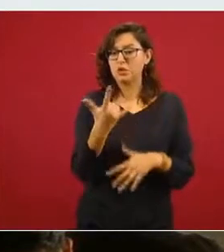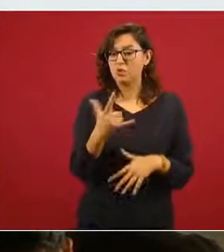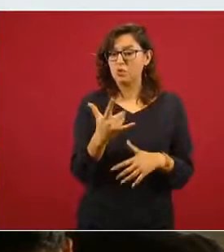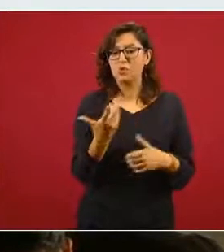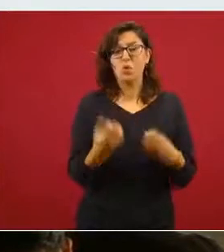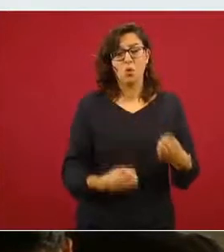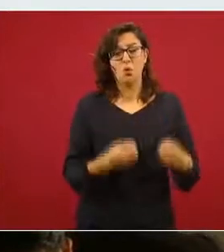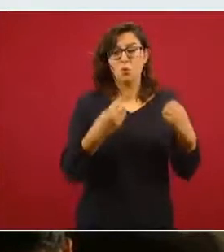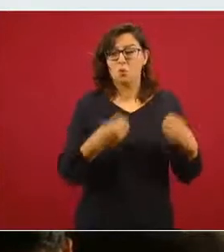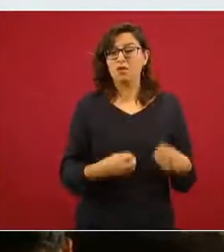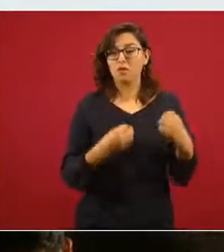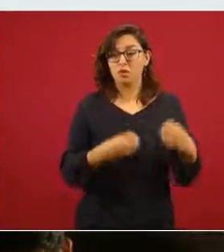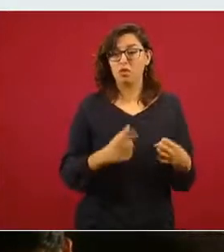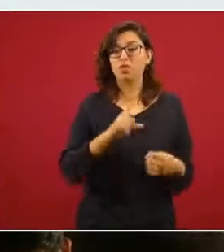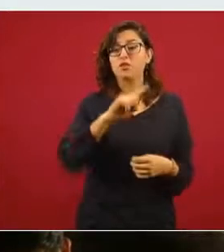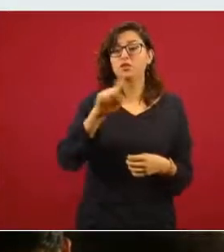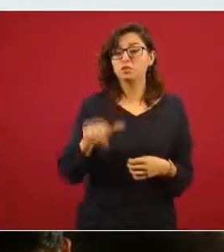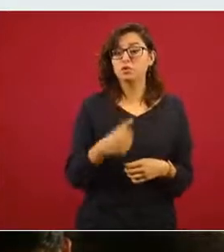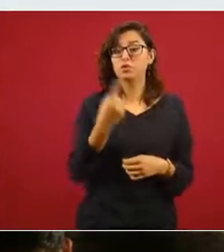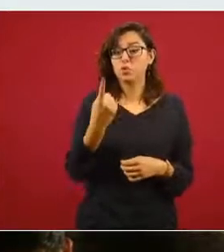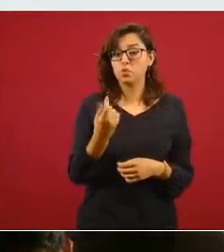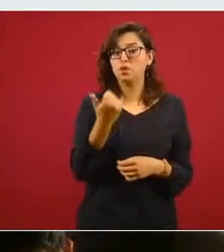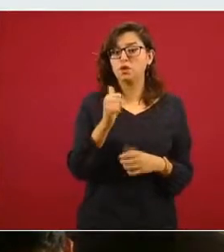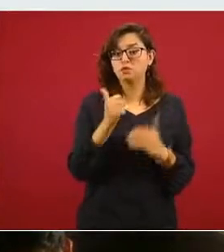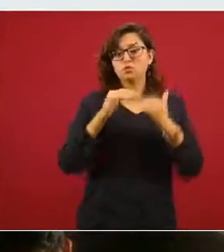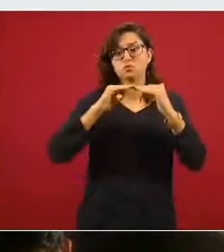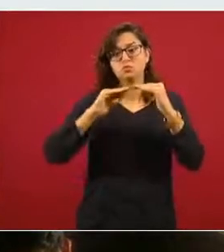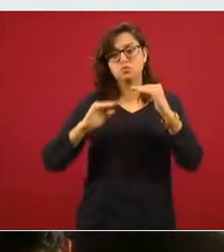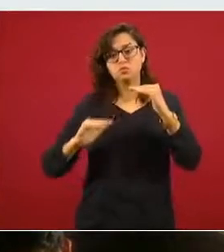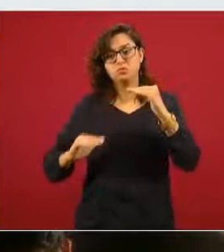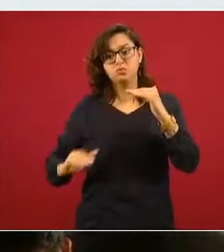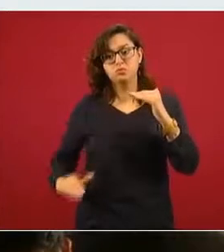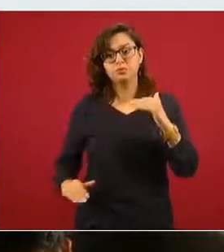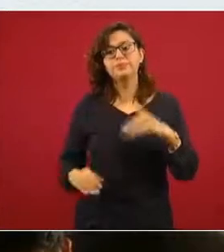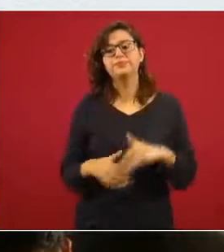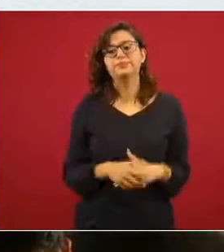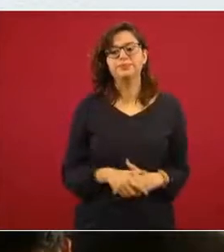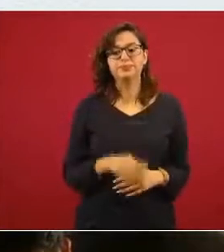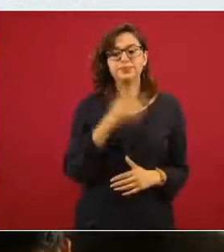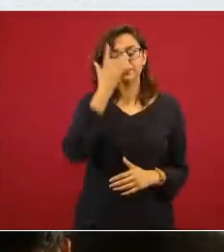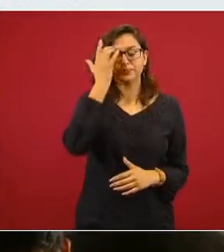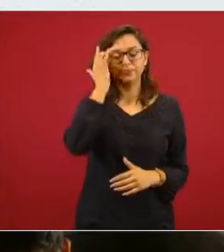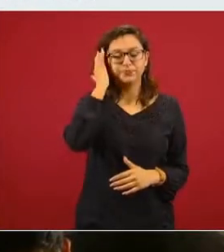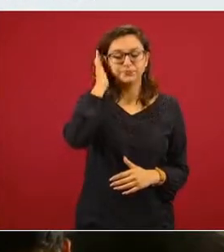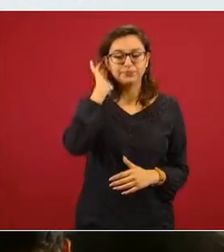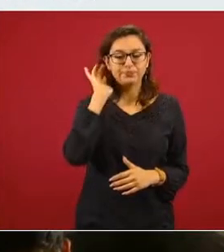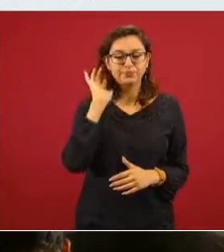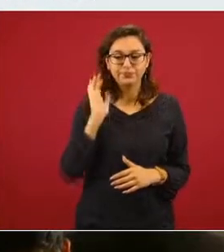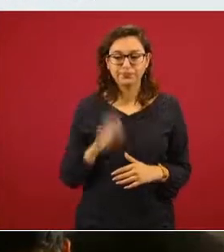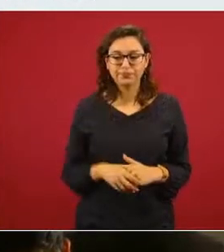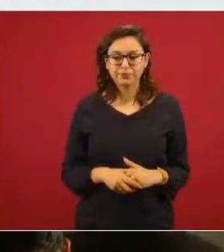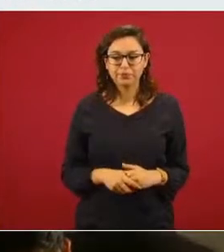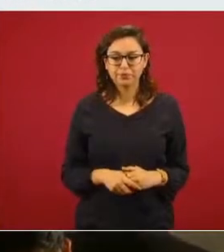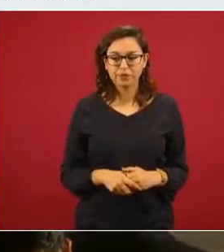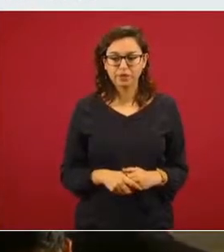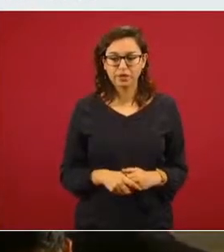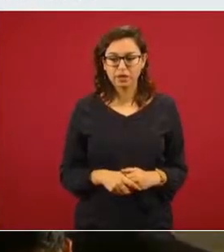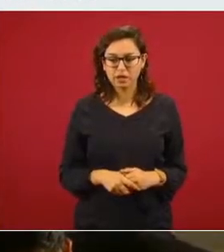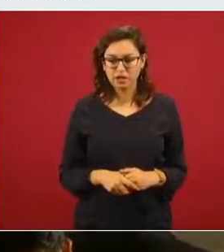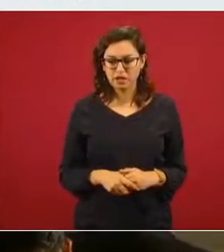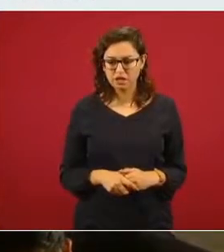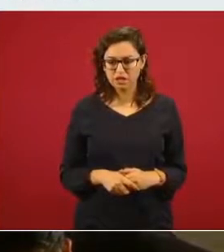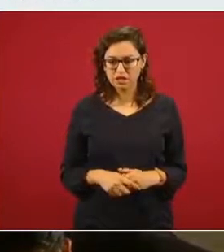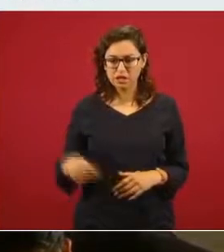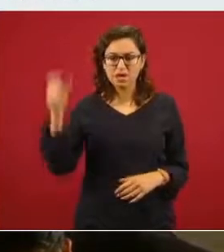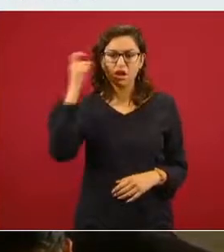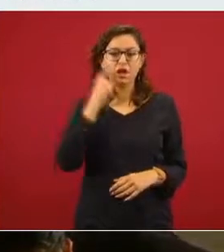larga y después, desde el 1 de agosto, descenso. Guanajuato. La siguiente. Guerrero. Guerrero tiene